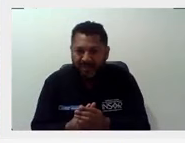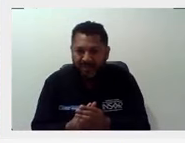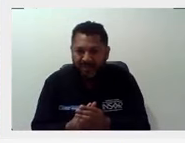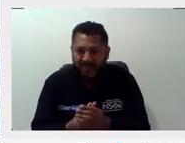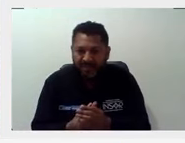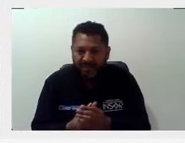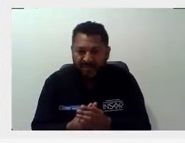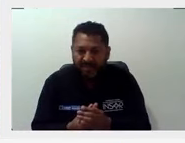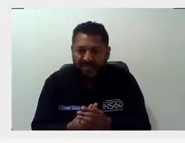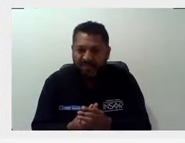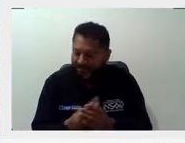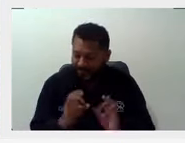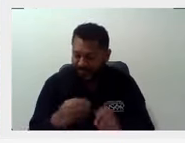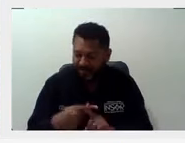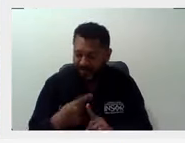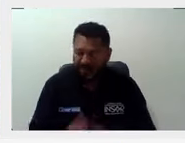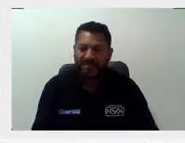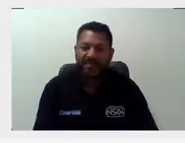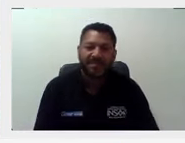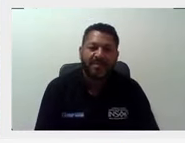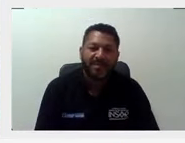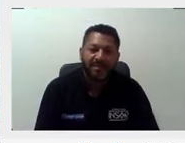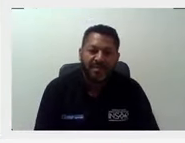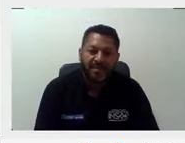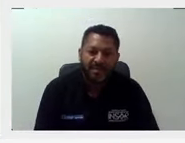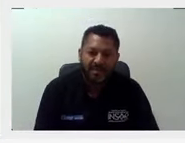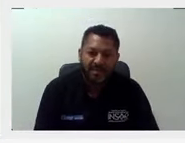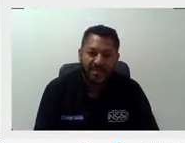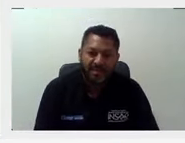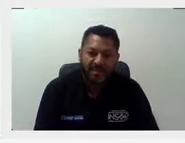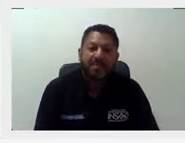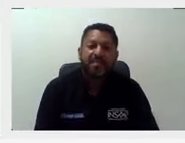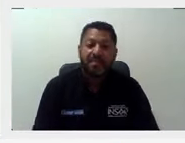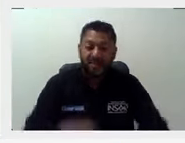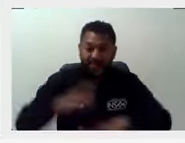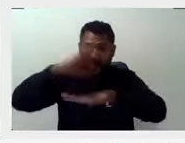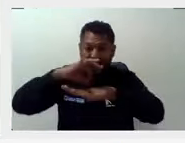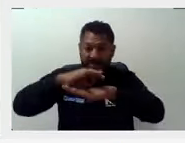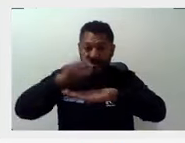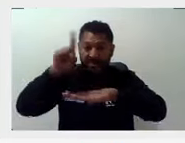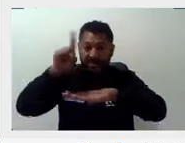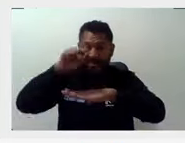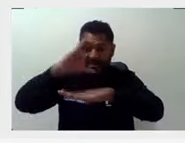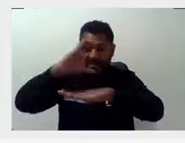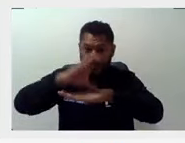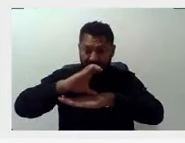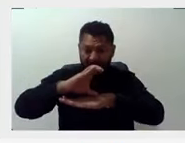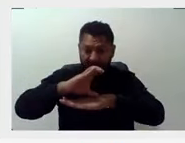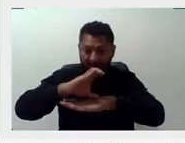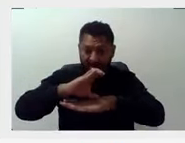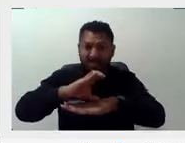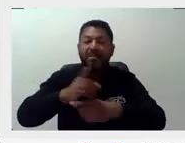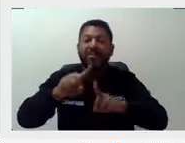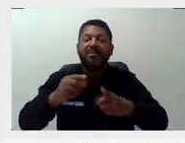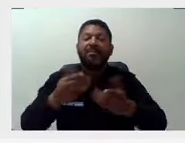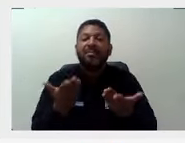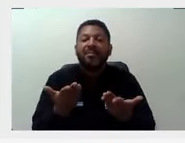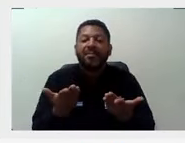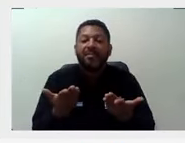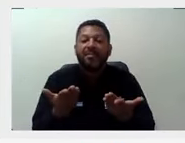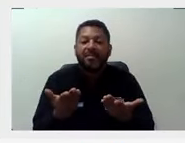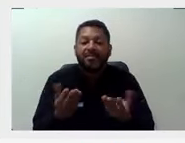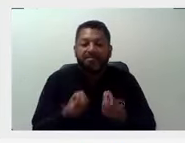muy, muy, muy posibles. Bueno, y desde la Fundación Saldarrea de Concha, también queremos expresarles a ustedes